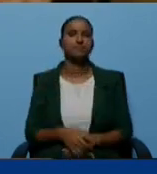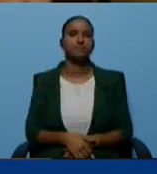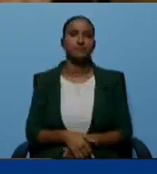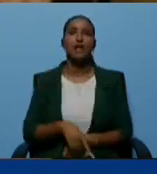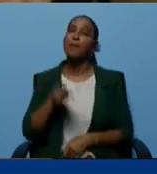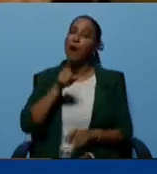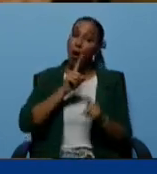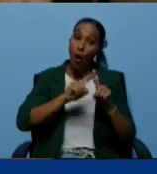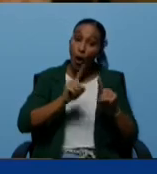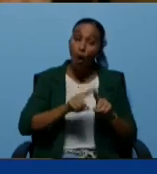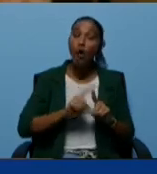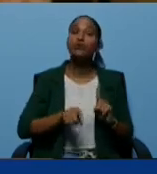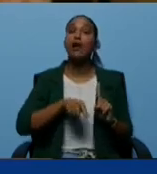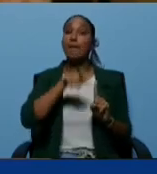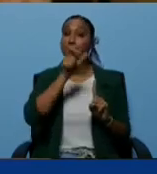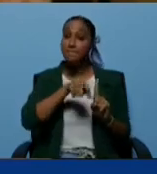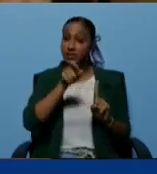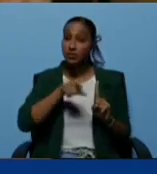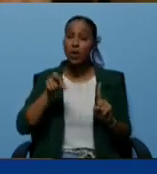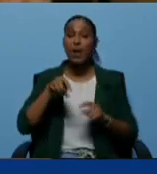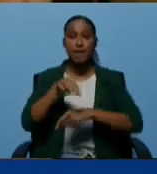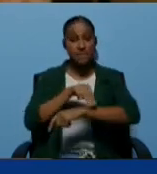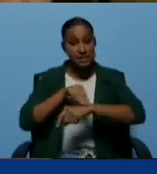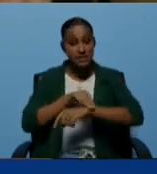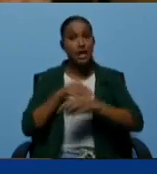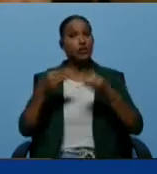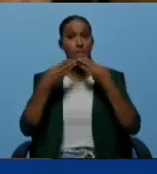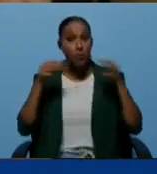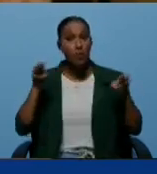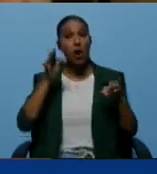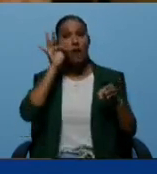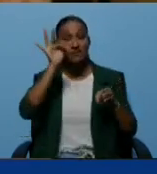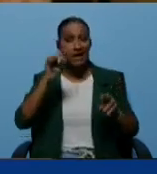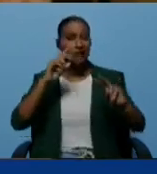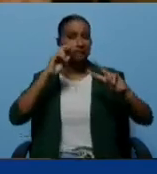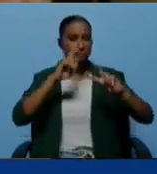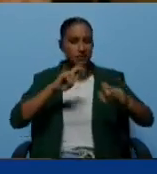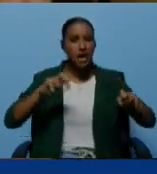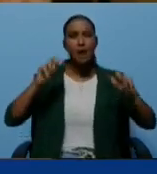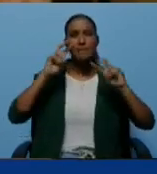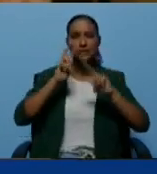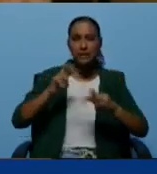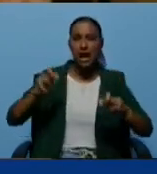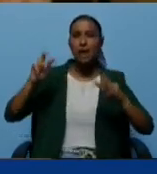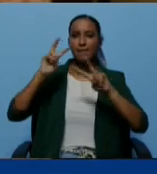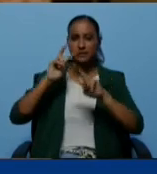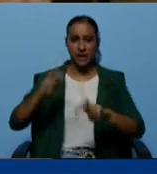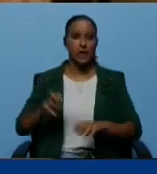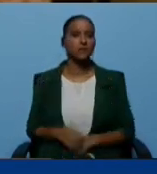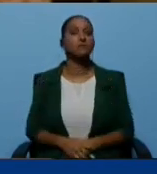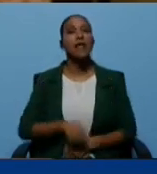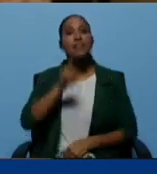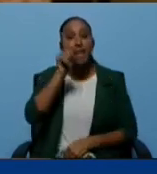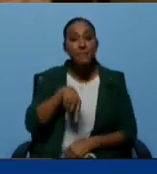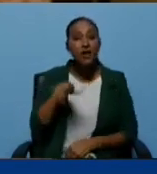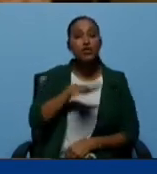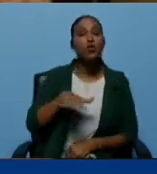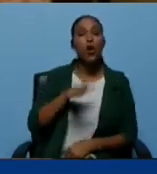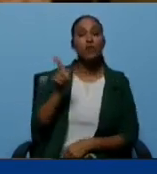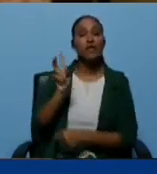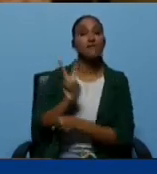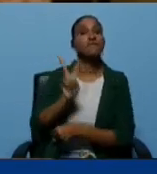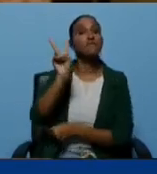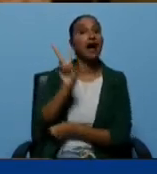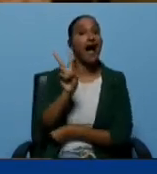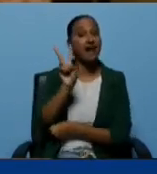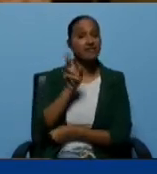está trabajando el Ministerio Público, ocurridos de manera espantosa en el Valle, en Antímano,